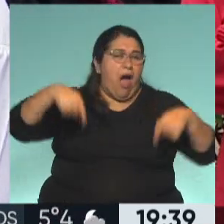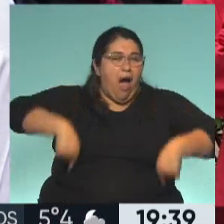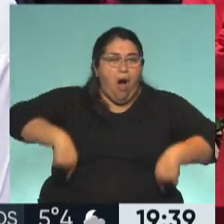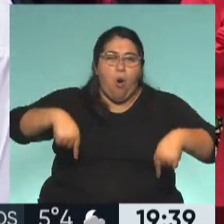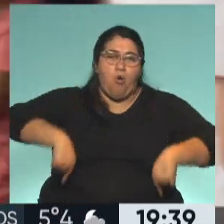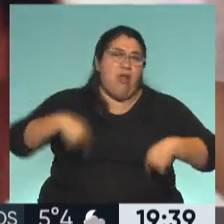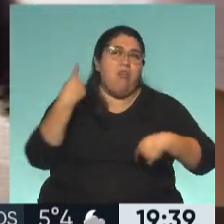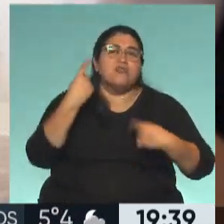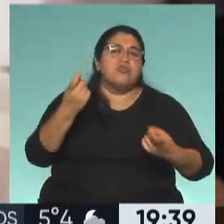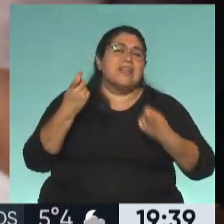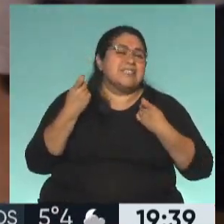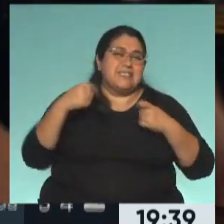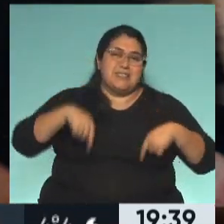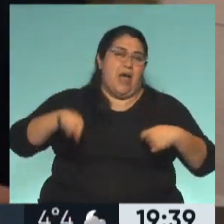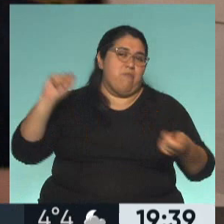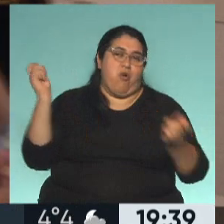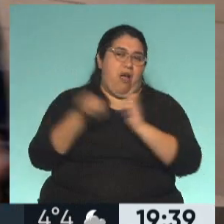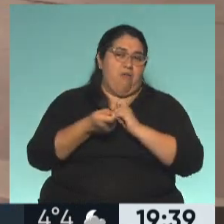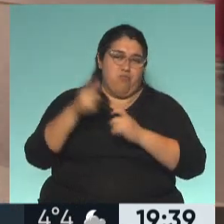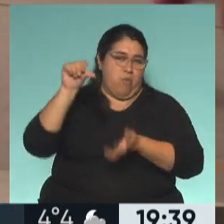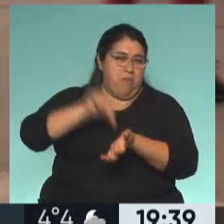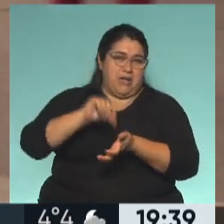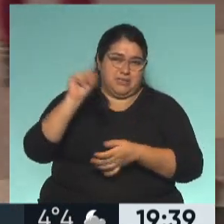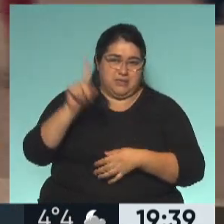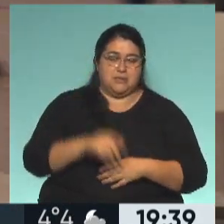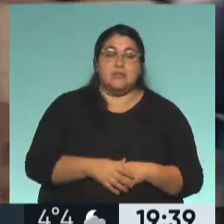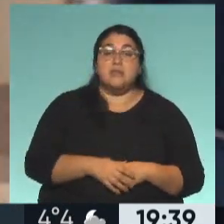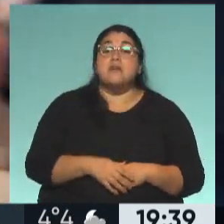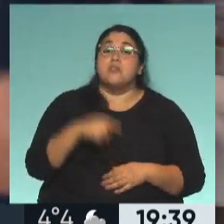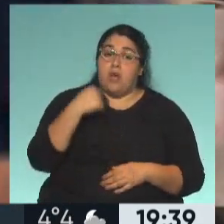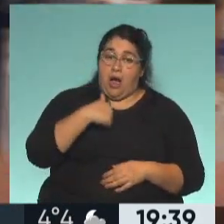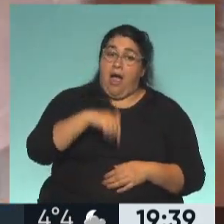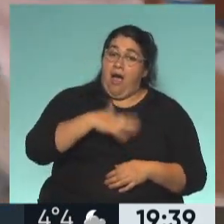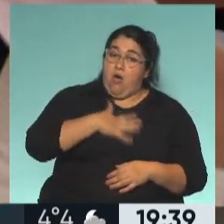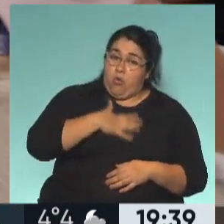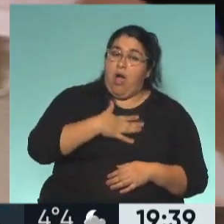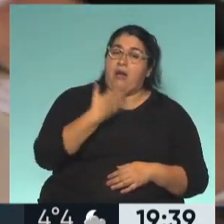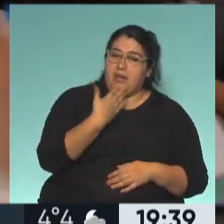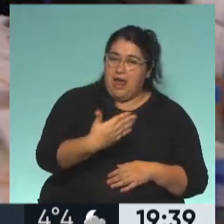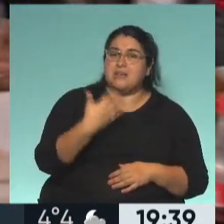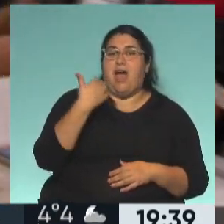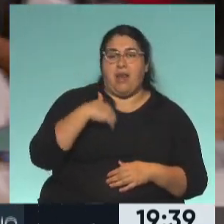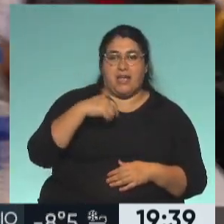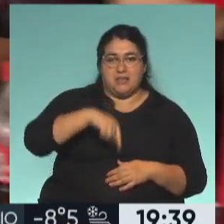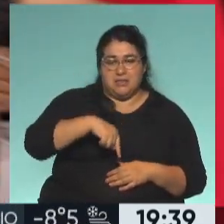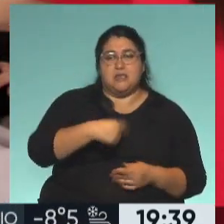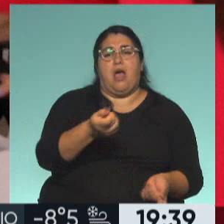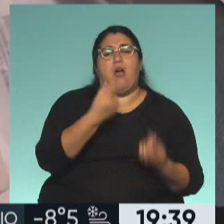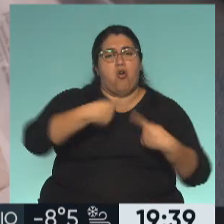que necesitamos en nuestro país. Estoy muy conforme en la Argentina, muy agradecida por todo lo que nos da,